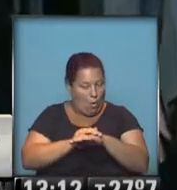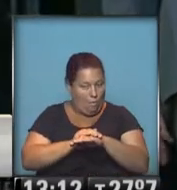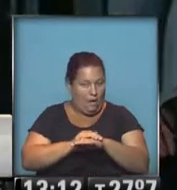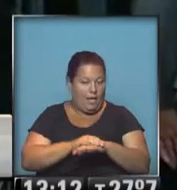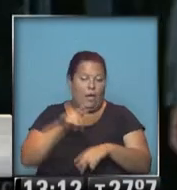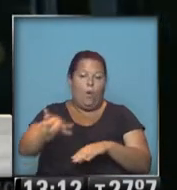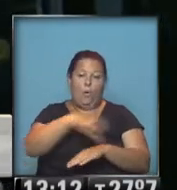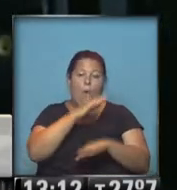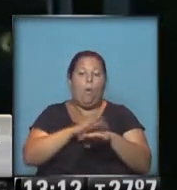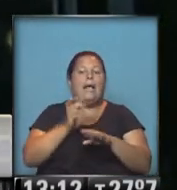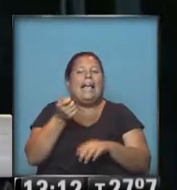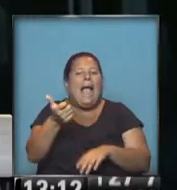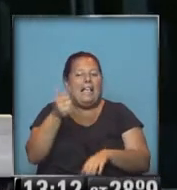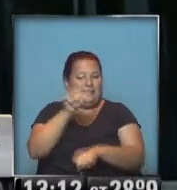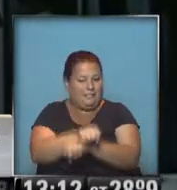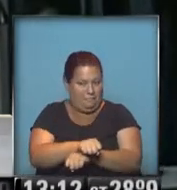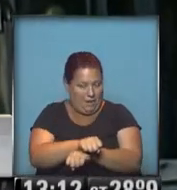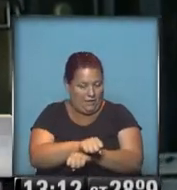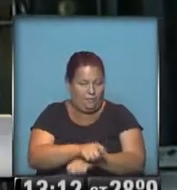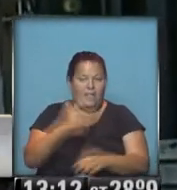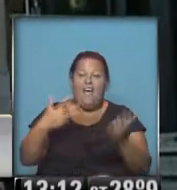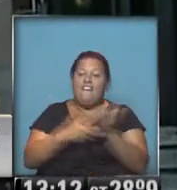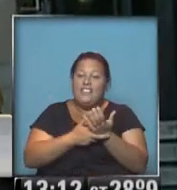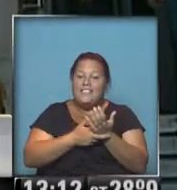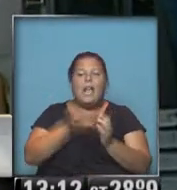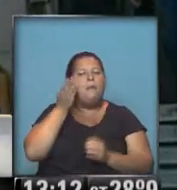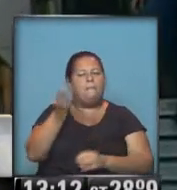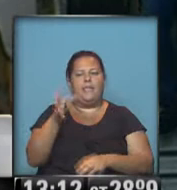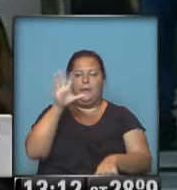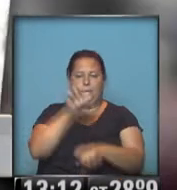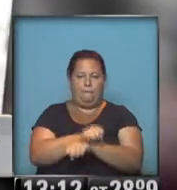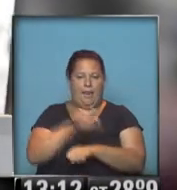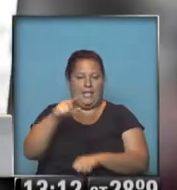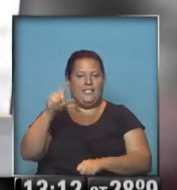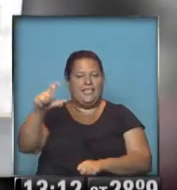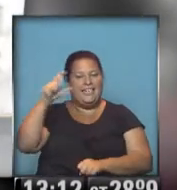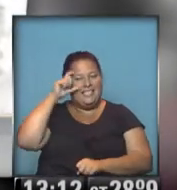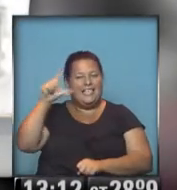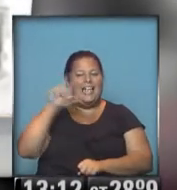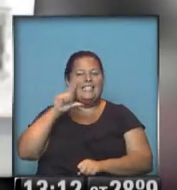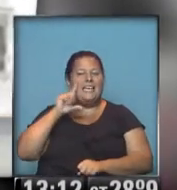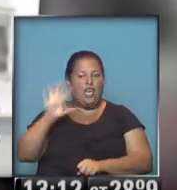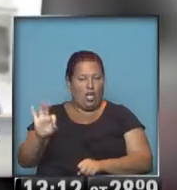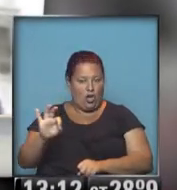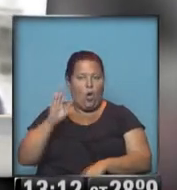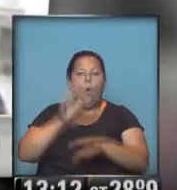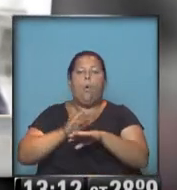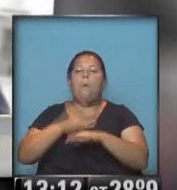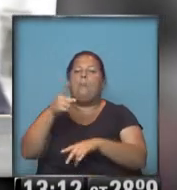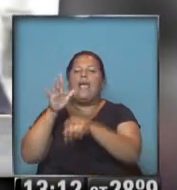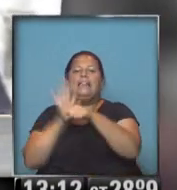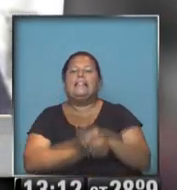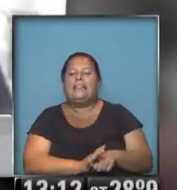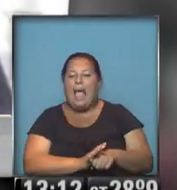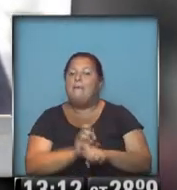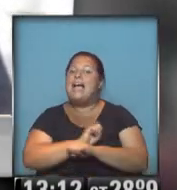se va como imputado pero casi detenido recordemos que los fiscales pidieron la detención de cecilio saettone lo imputaron por encubrimiento